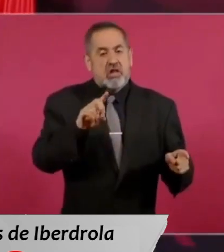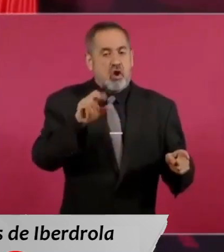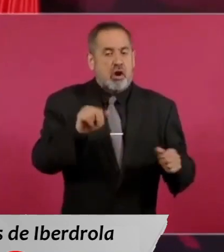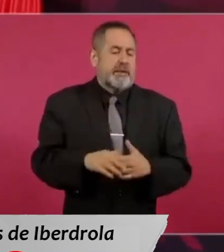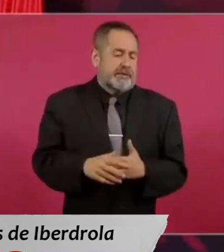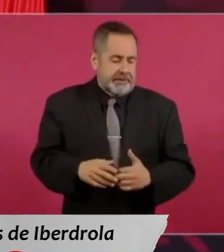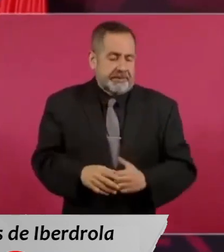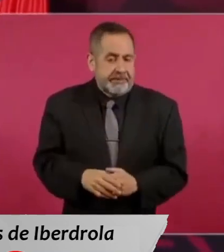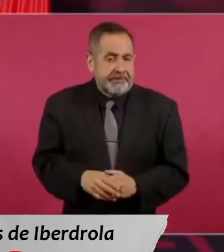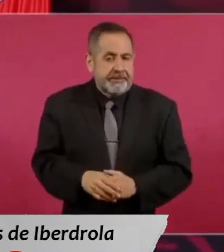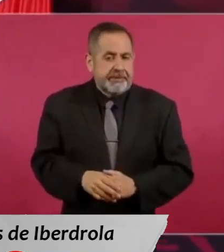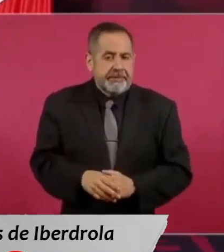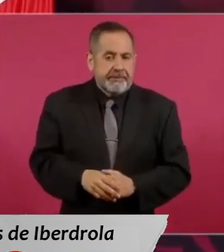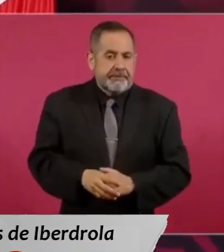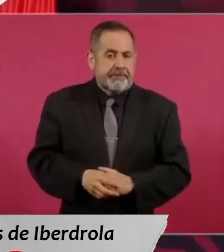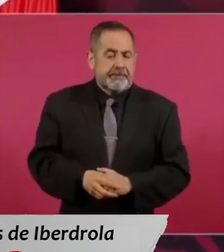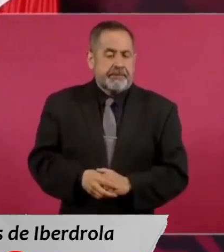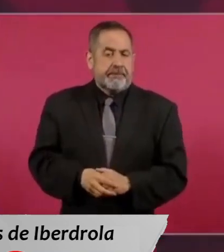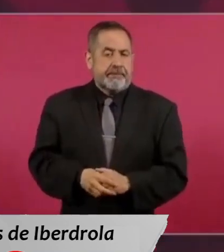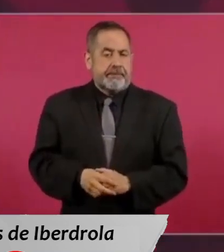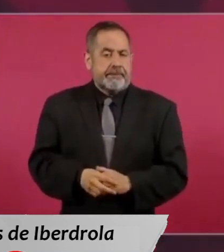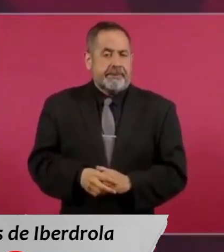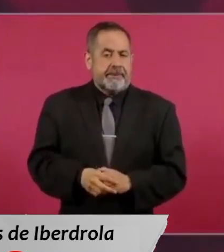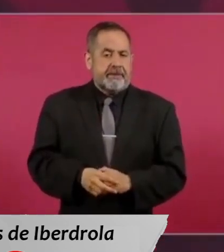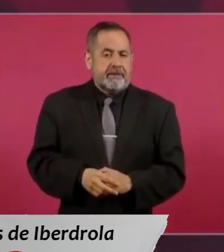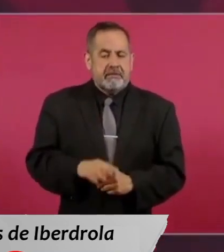Los jóvenes